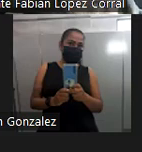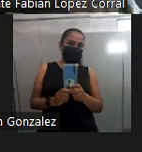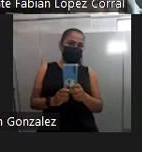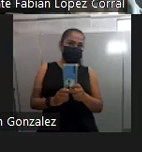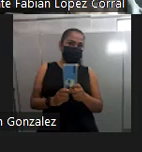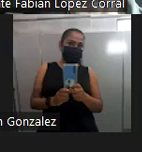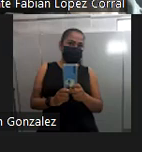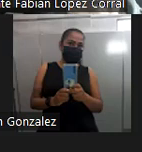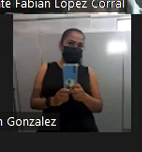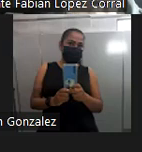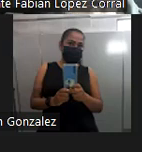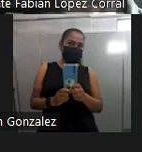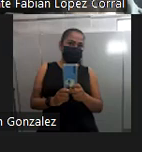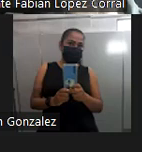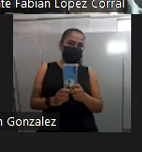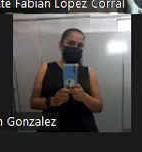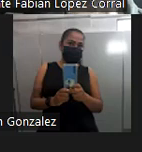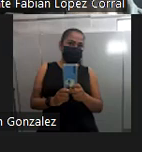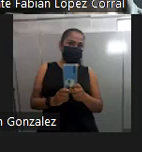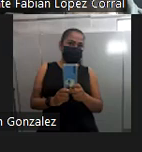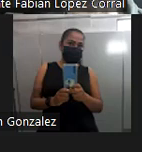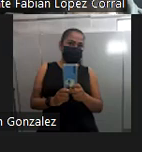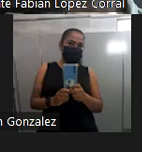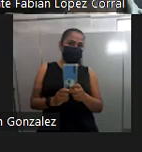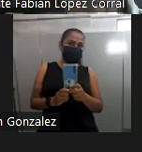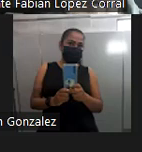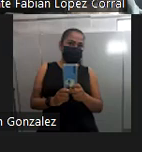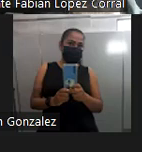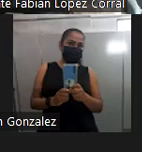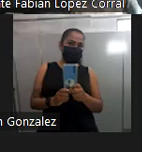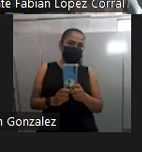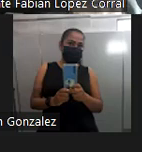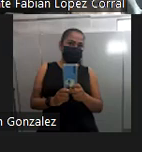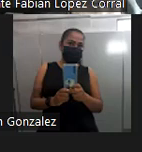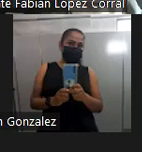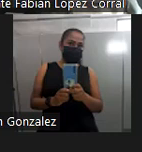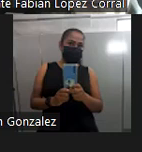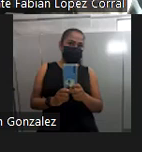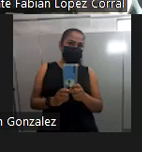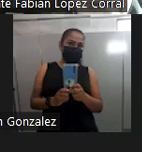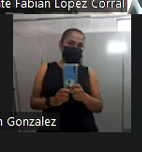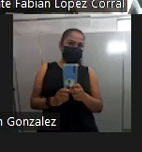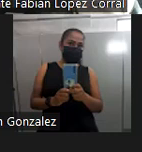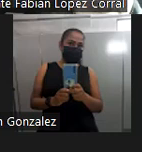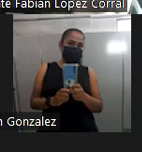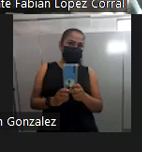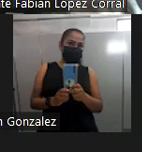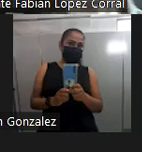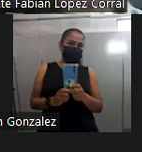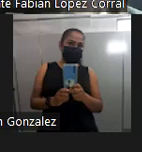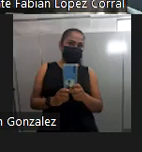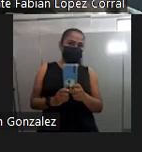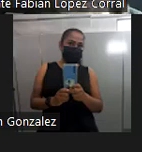salen beneficios de la actividad volcánica Pues bueno vamos a tener áreas afectivos turísticos